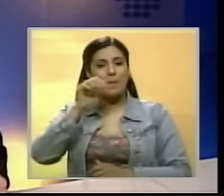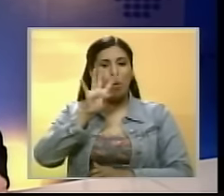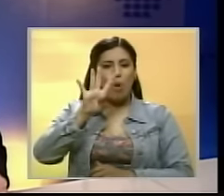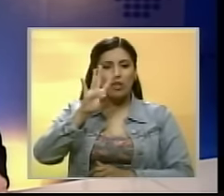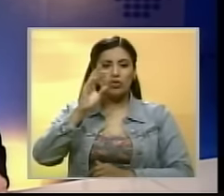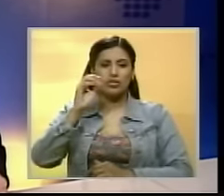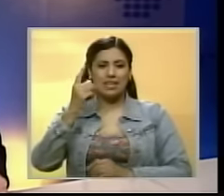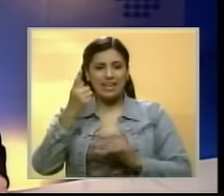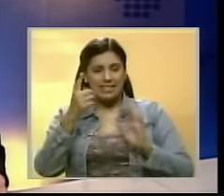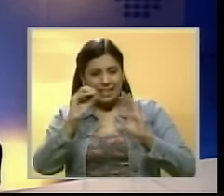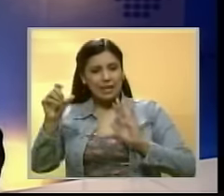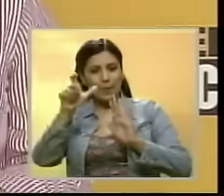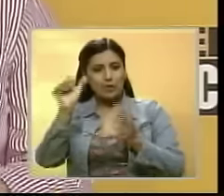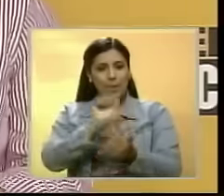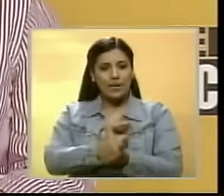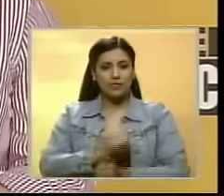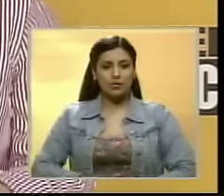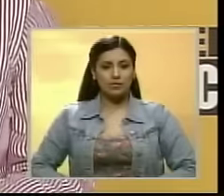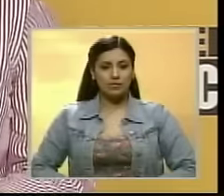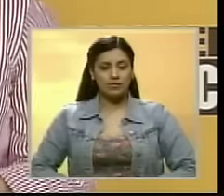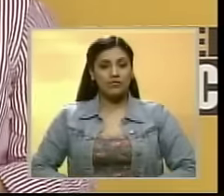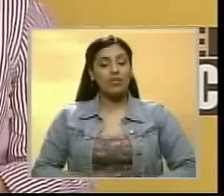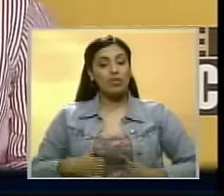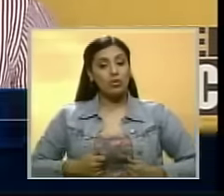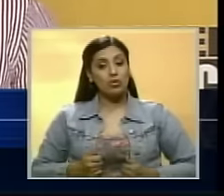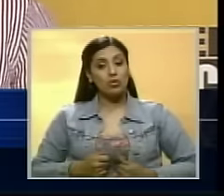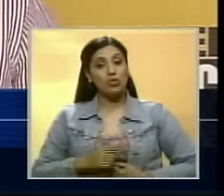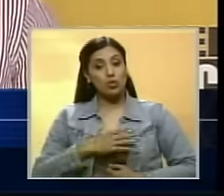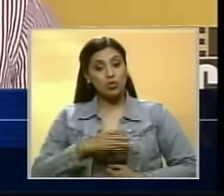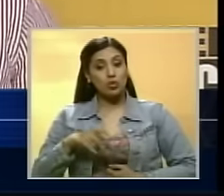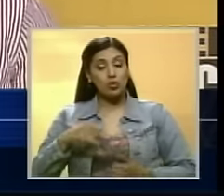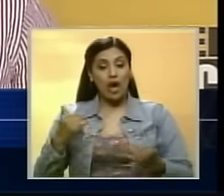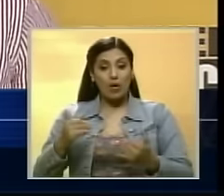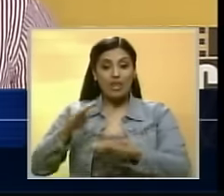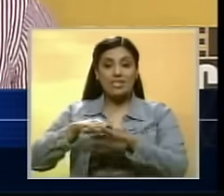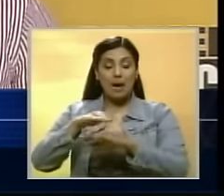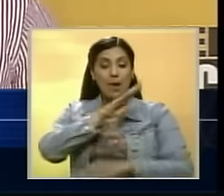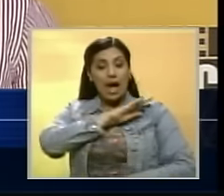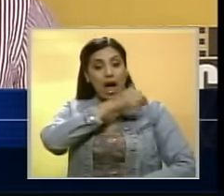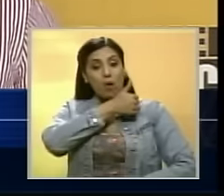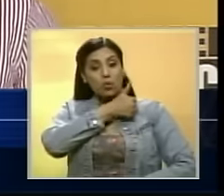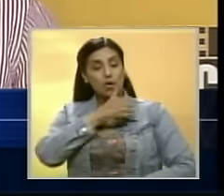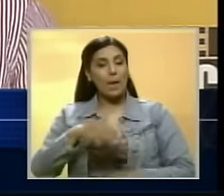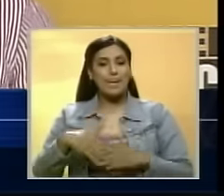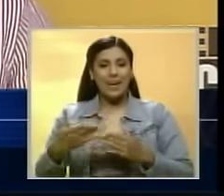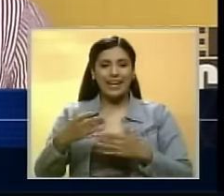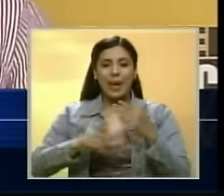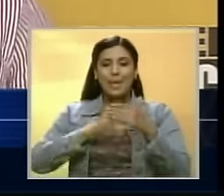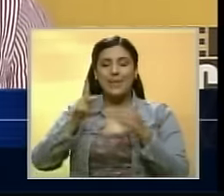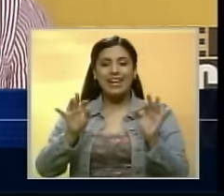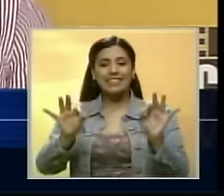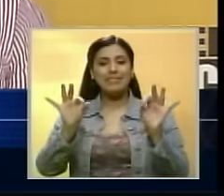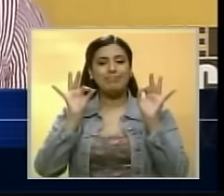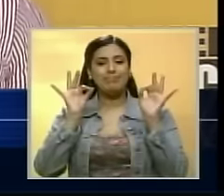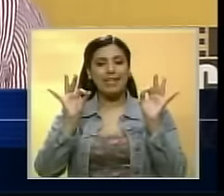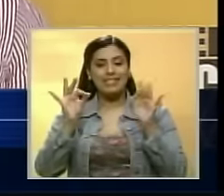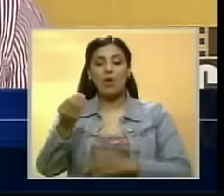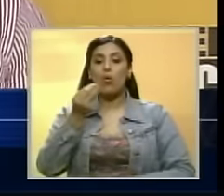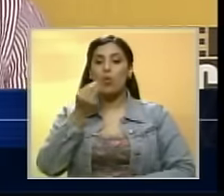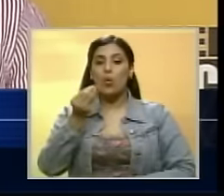400 detenidos exhortamos a las autoridades a inmediatamente hacer un plan especial de